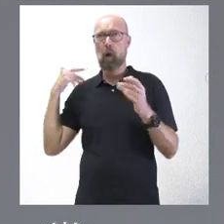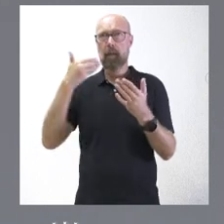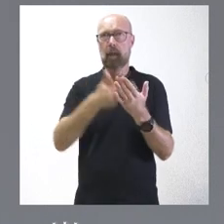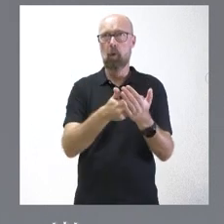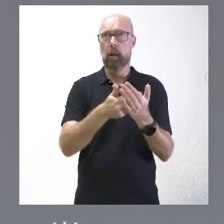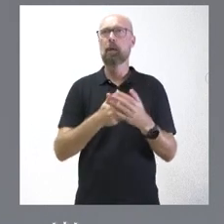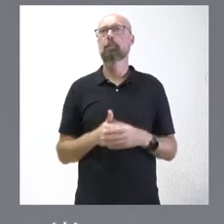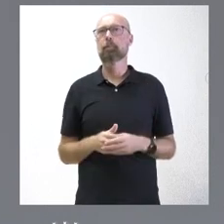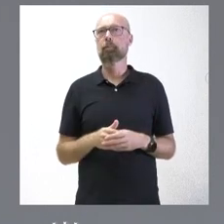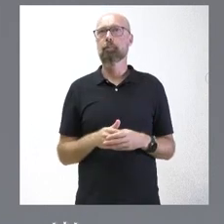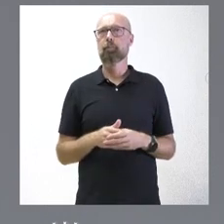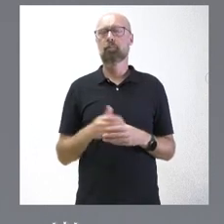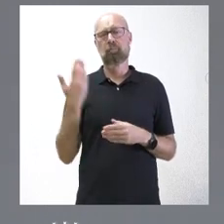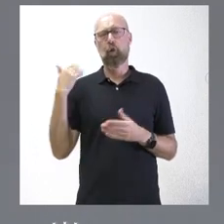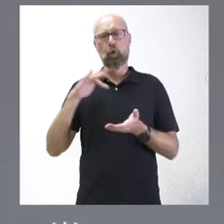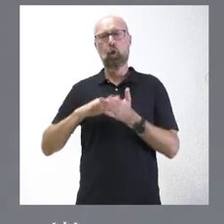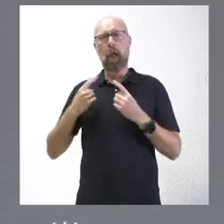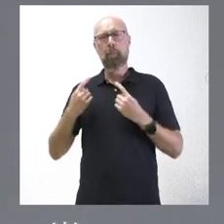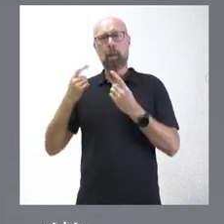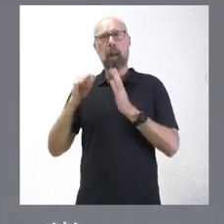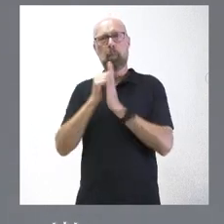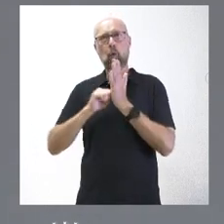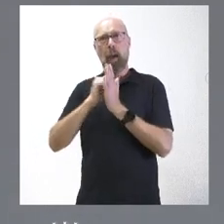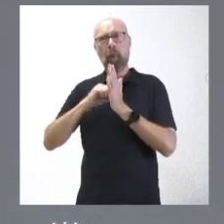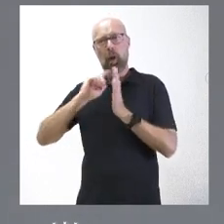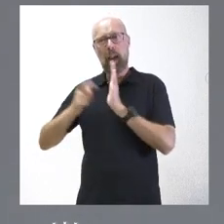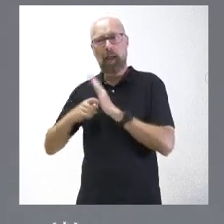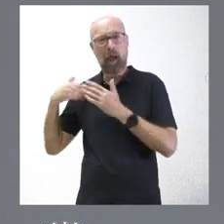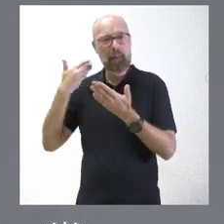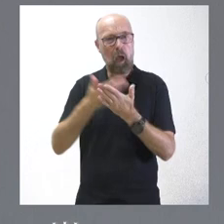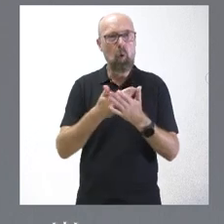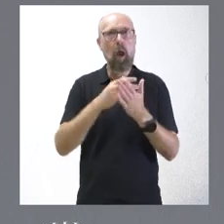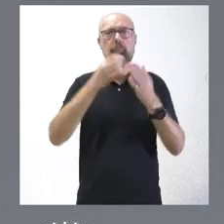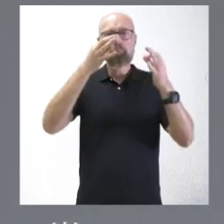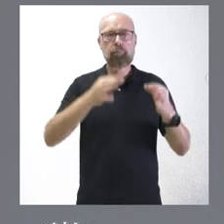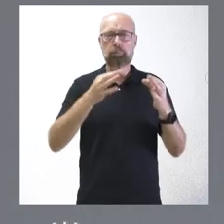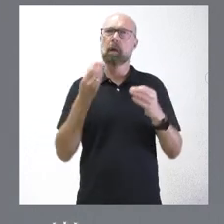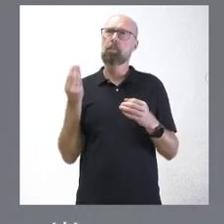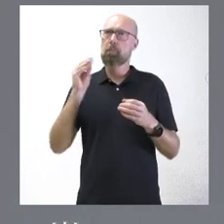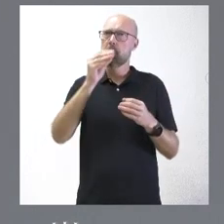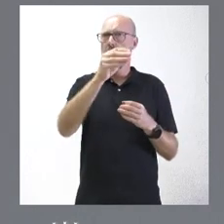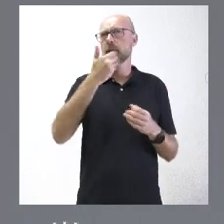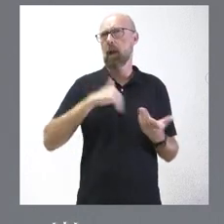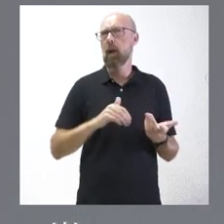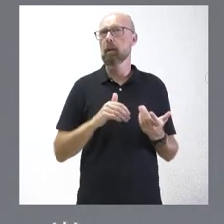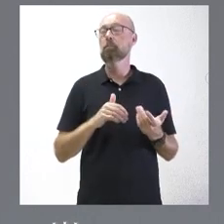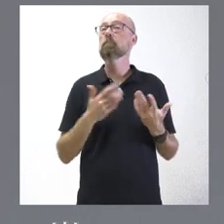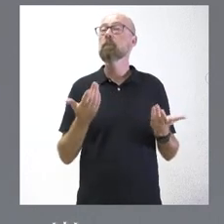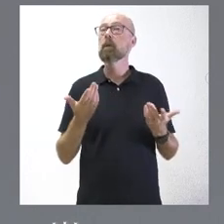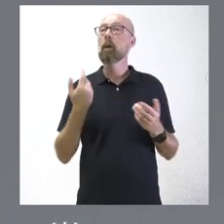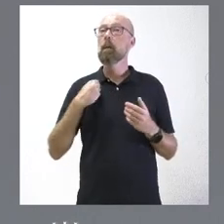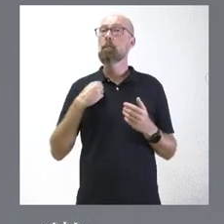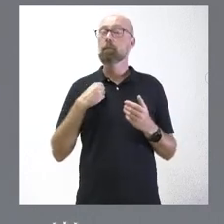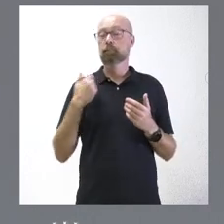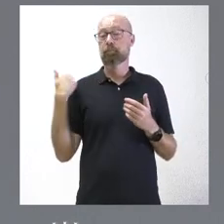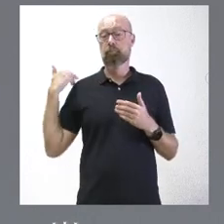que se redactó el primer borrador de la ley hasta el momento actual la ley ha ido incorporando a lo largo de